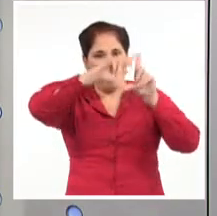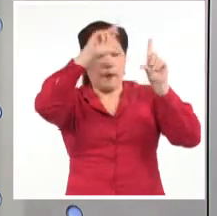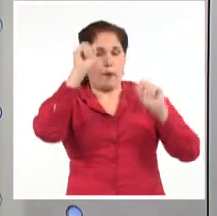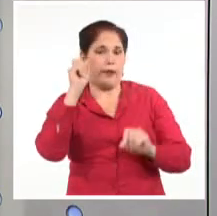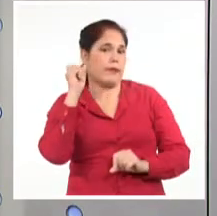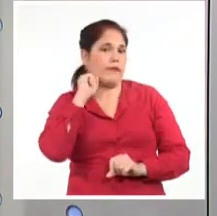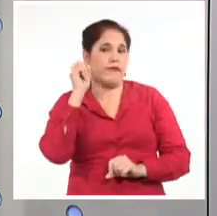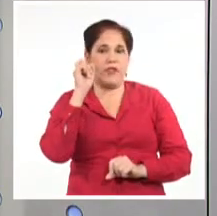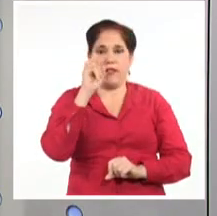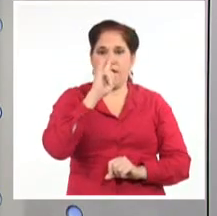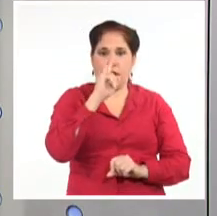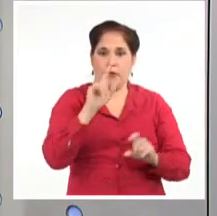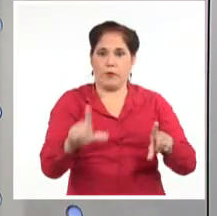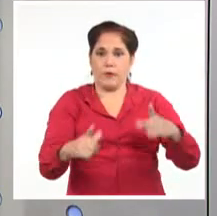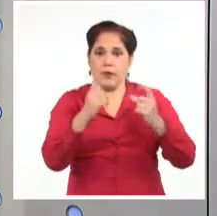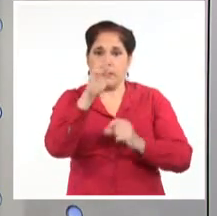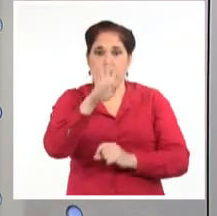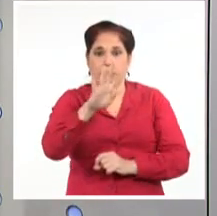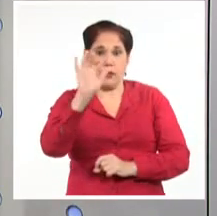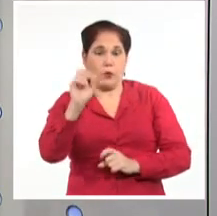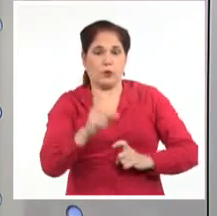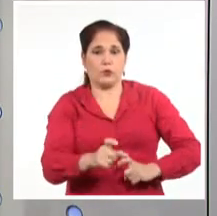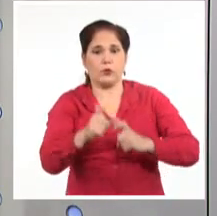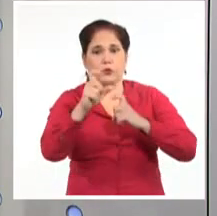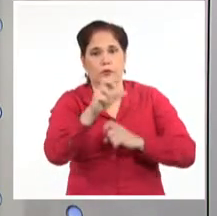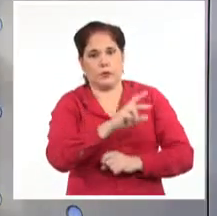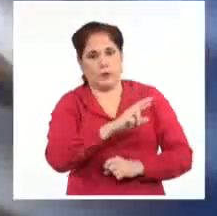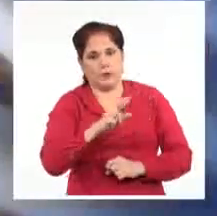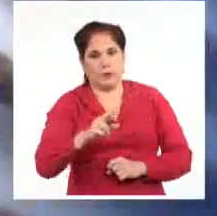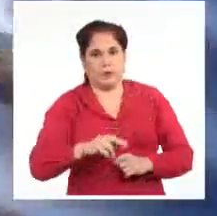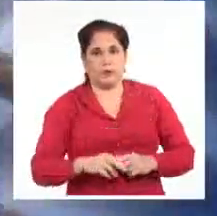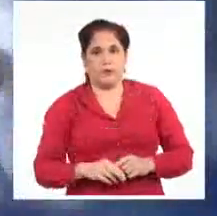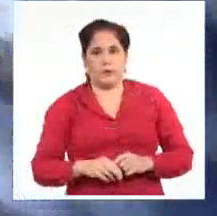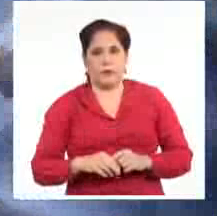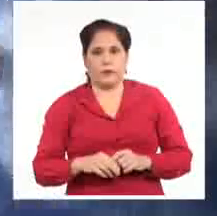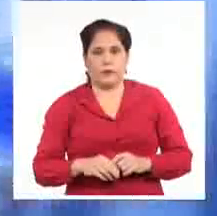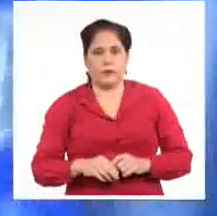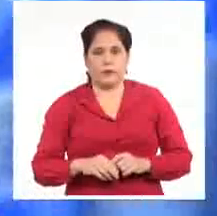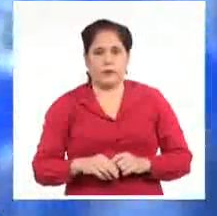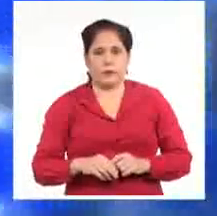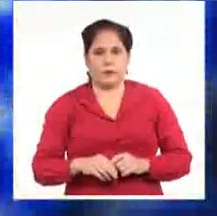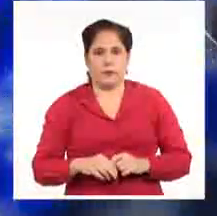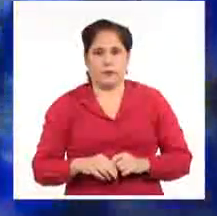fin de año y el aniversario 64 del triunfo de la revolución.